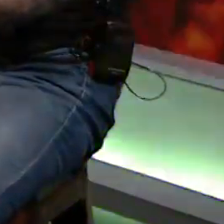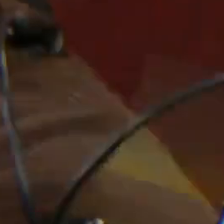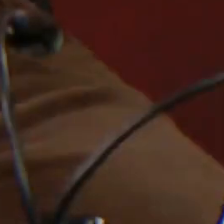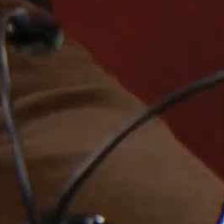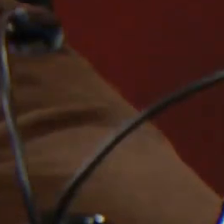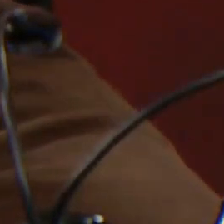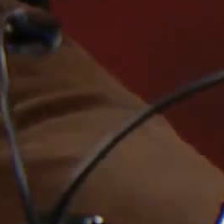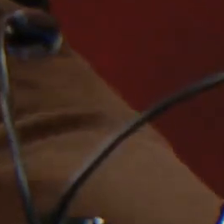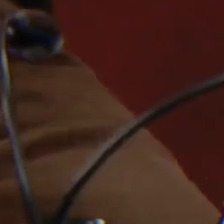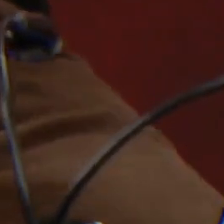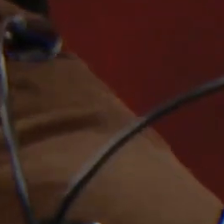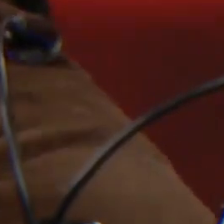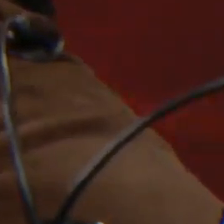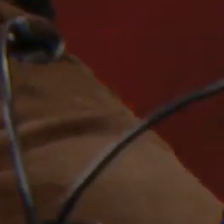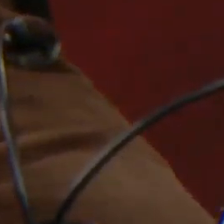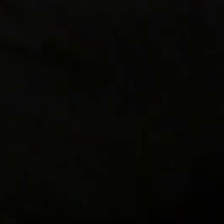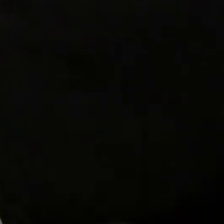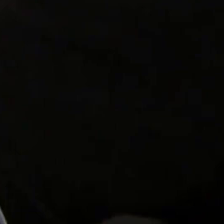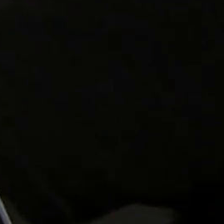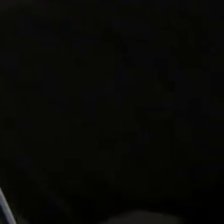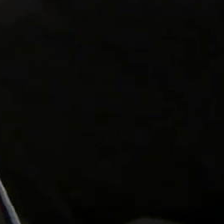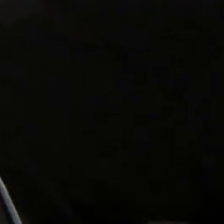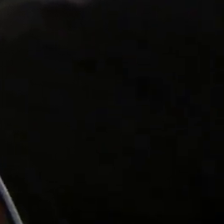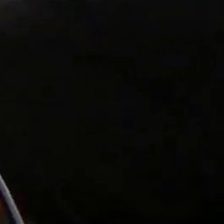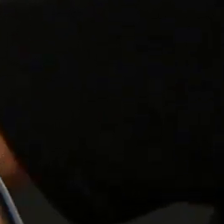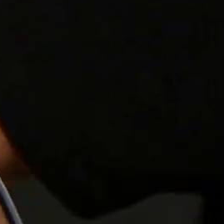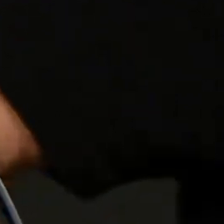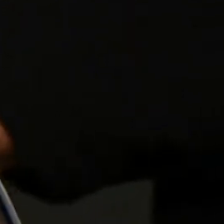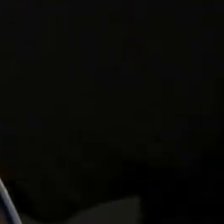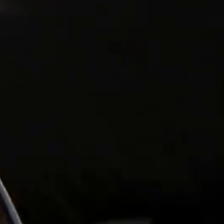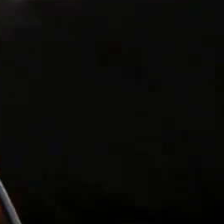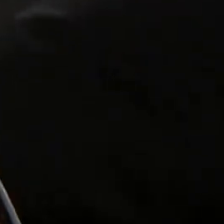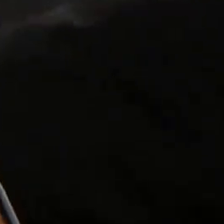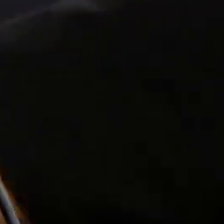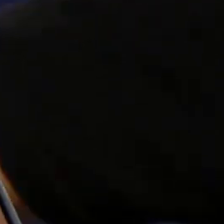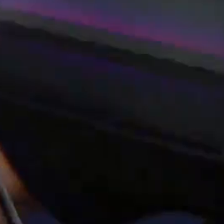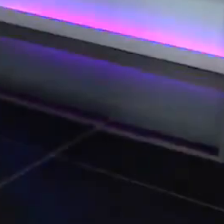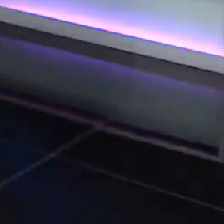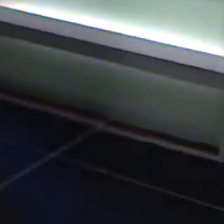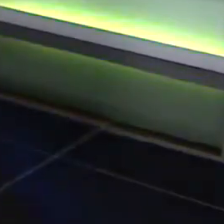Y trabajar por ahí.